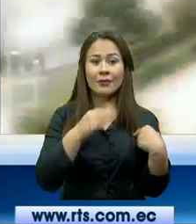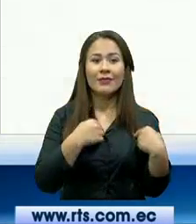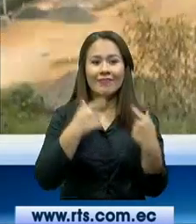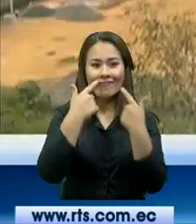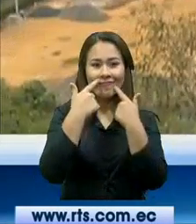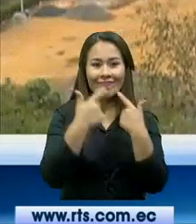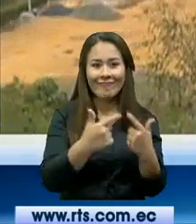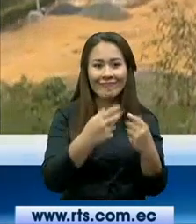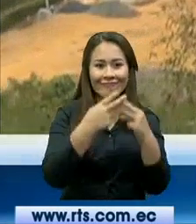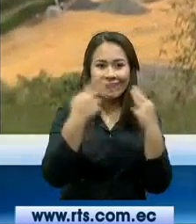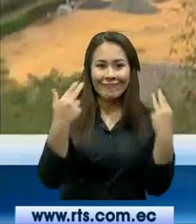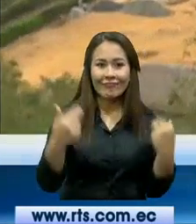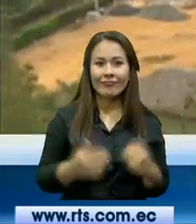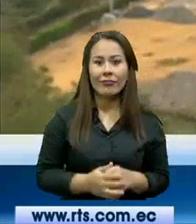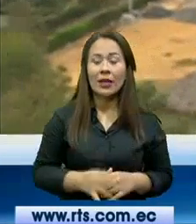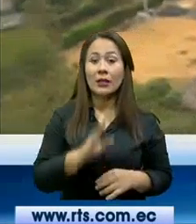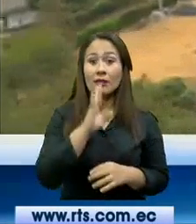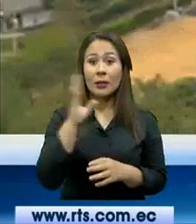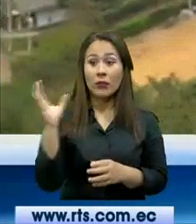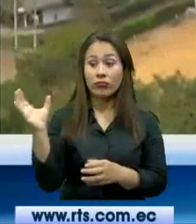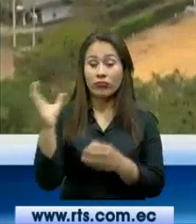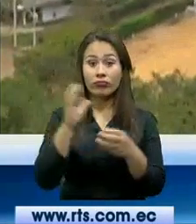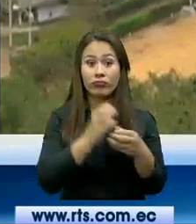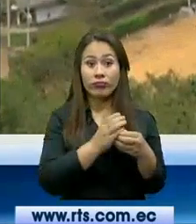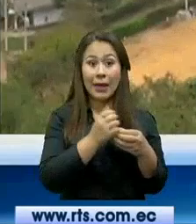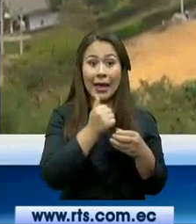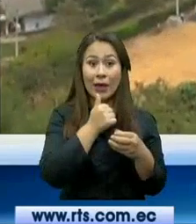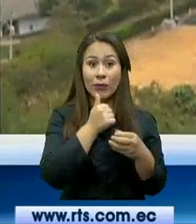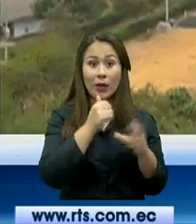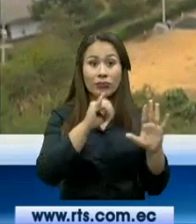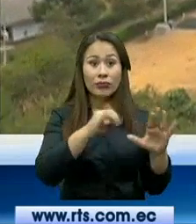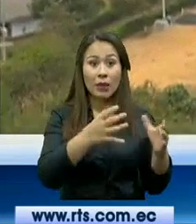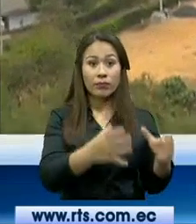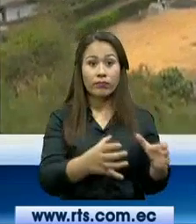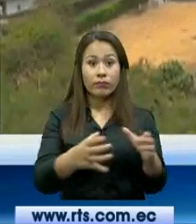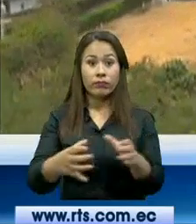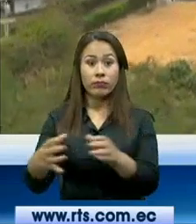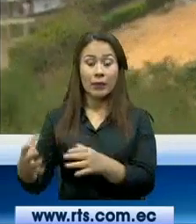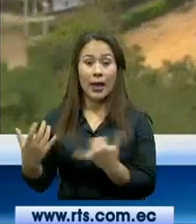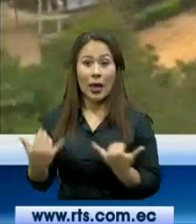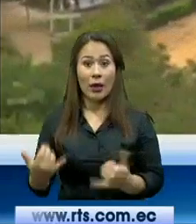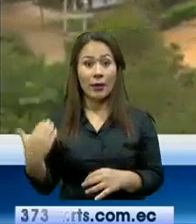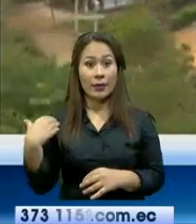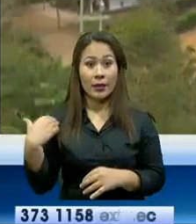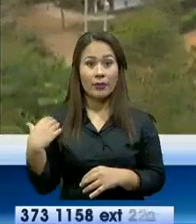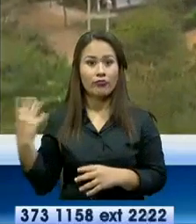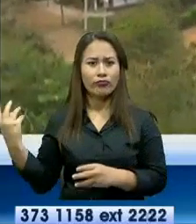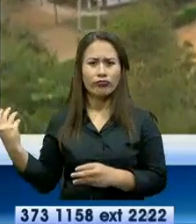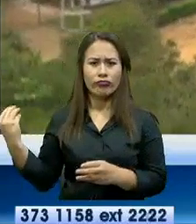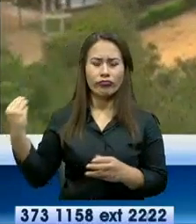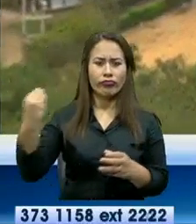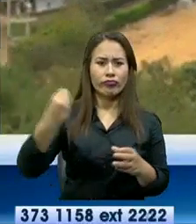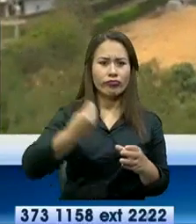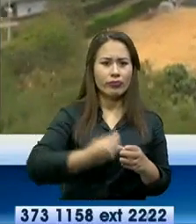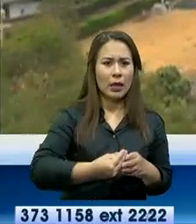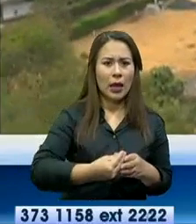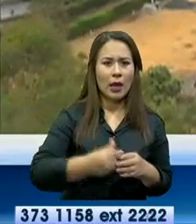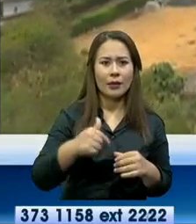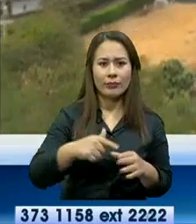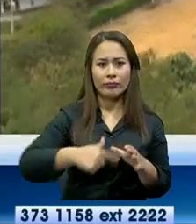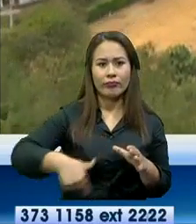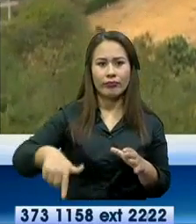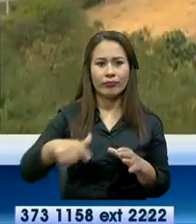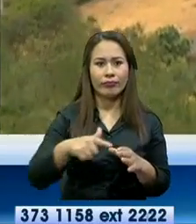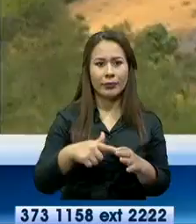natural. Una vez que captamos el agua a través de los 6 pozos que actualmente tenemos, traemos a través de una tubería